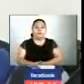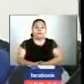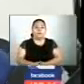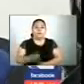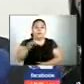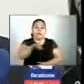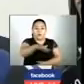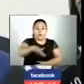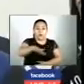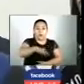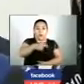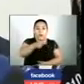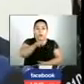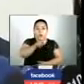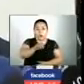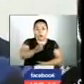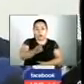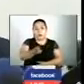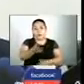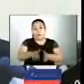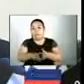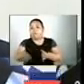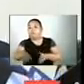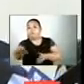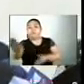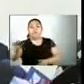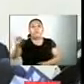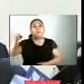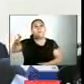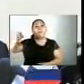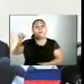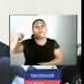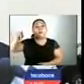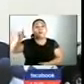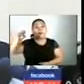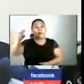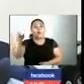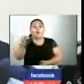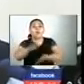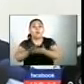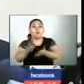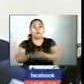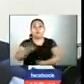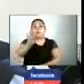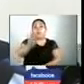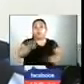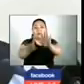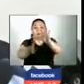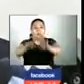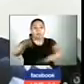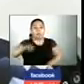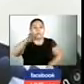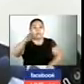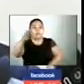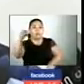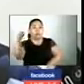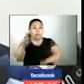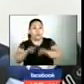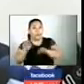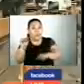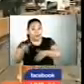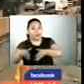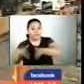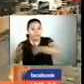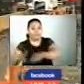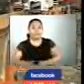Hato Nuevo hasta la autopista El Papalón. Solo ese proyecto, por ejemplo, tiene una inversión de 46 millones de dólares. Solo ese